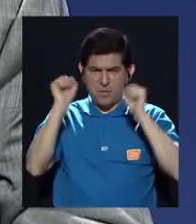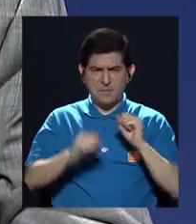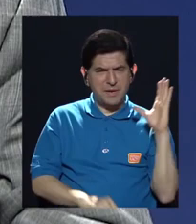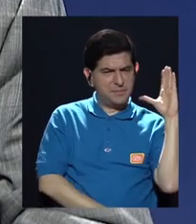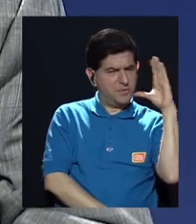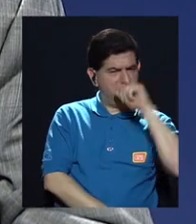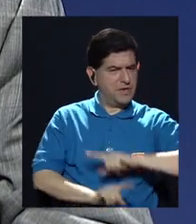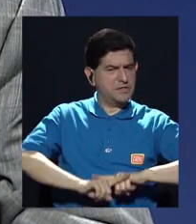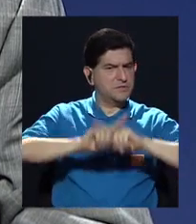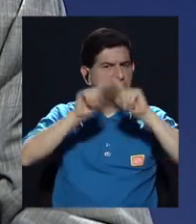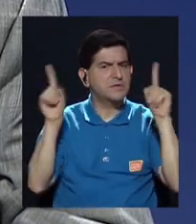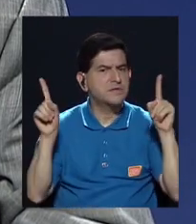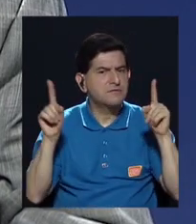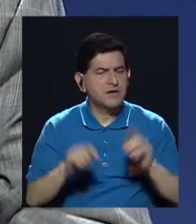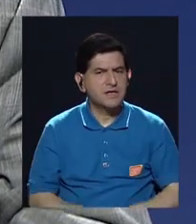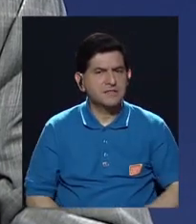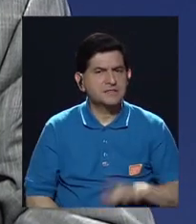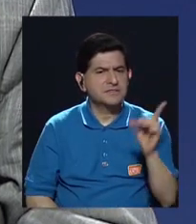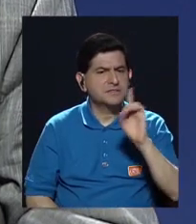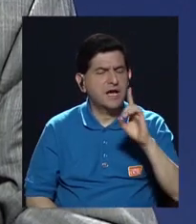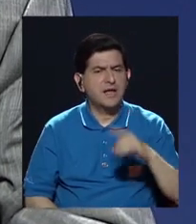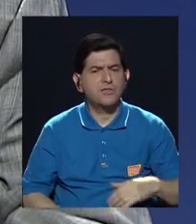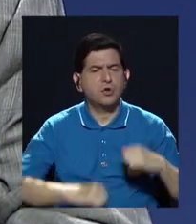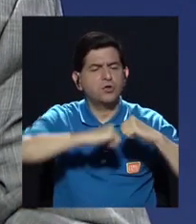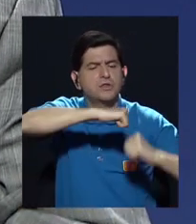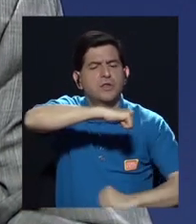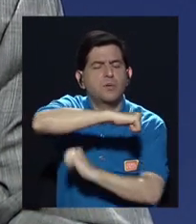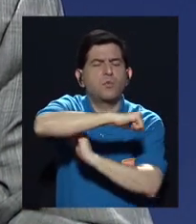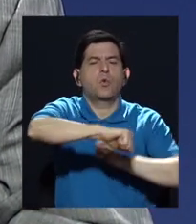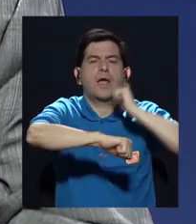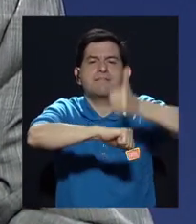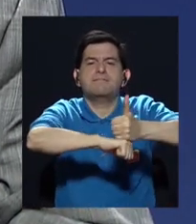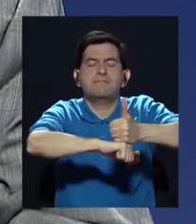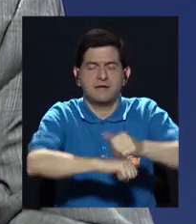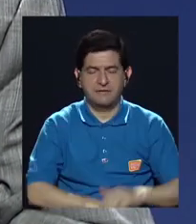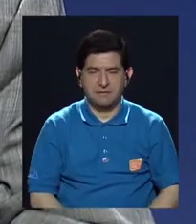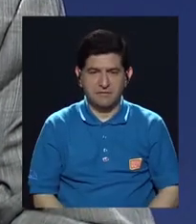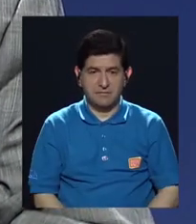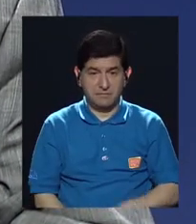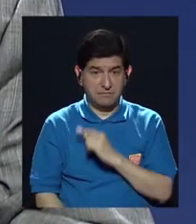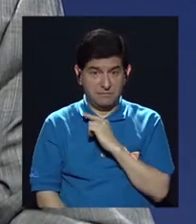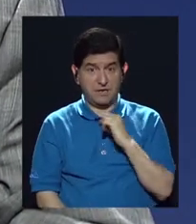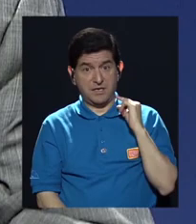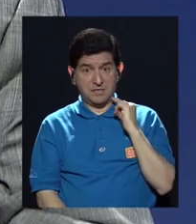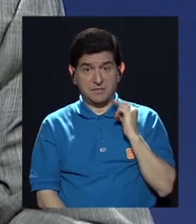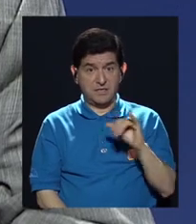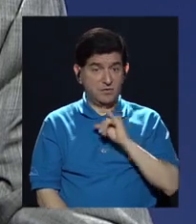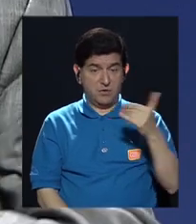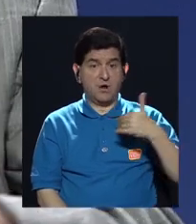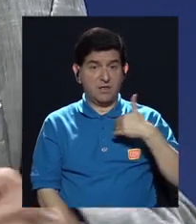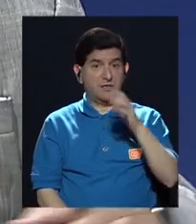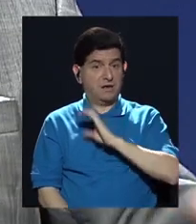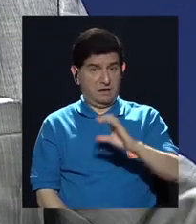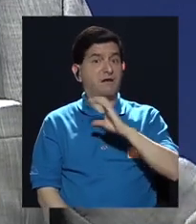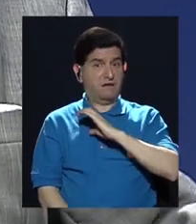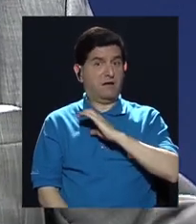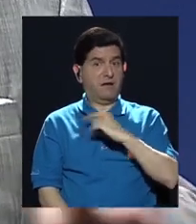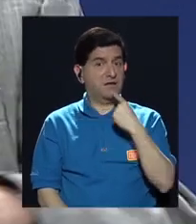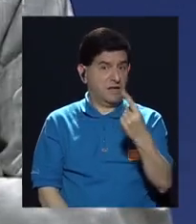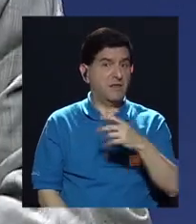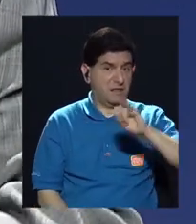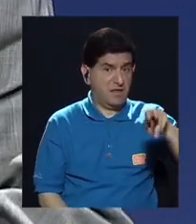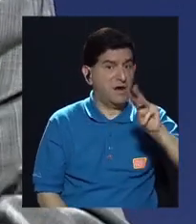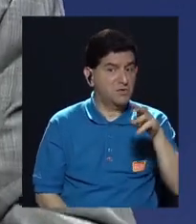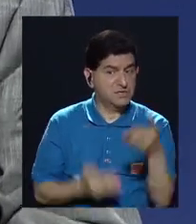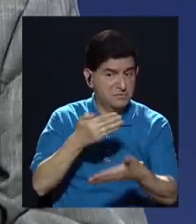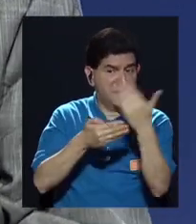poder distinguir a dónde se pueden hacer puentes. El padre a veces también tenía su carácter, que decía